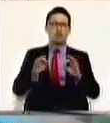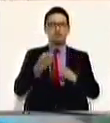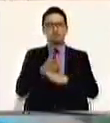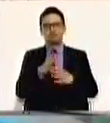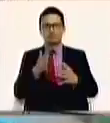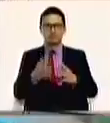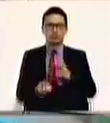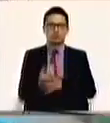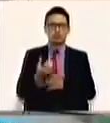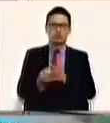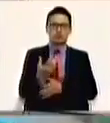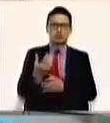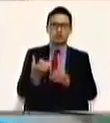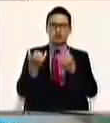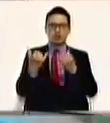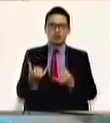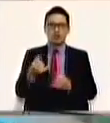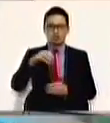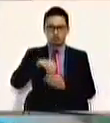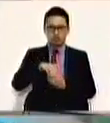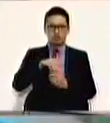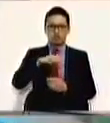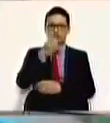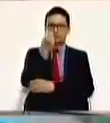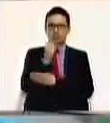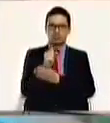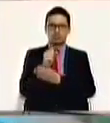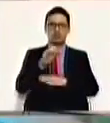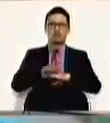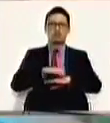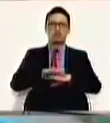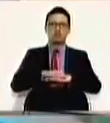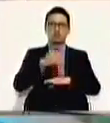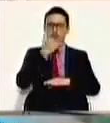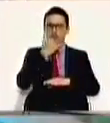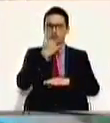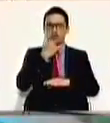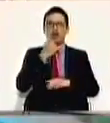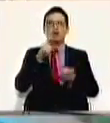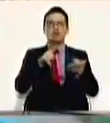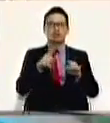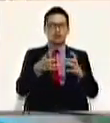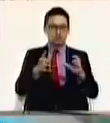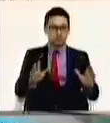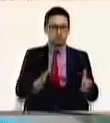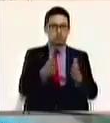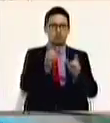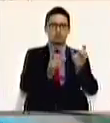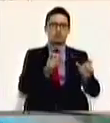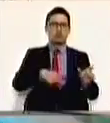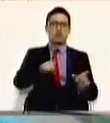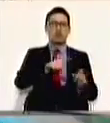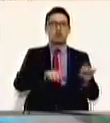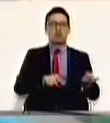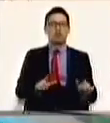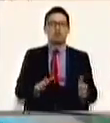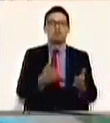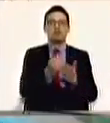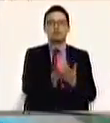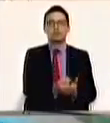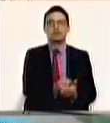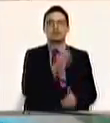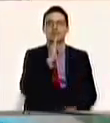productores que hacen parte de ese caos, se pretende hacer tabula rasa para beneficiar a algunos actores. Y aquí hemos